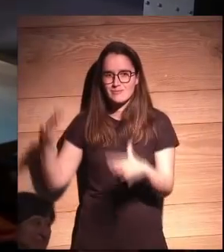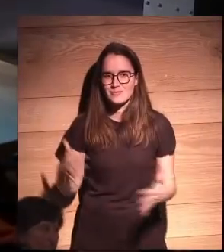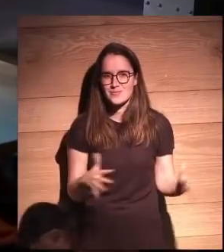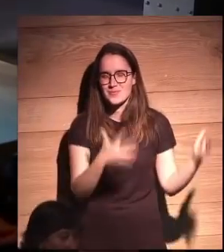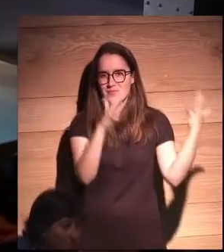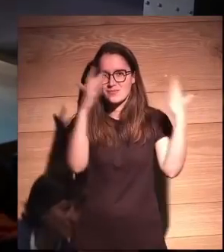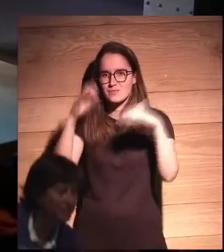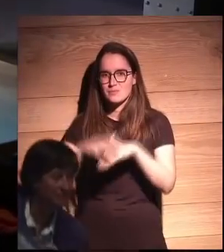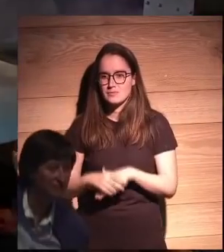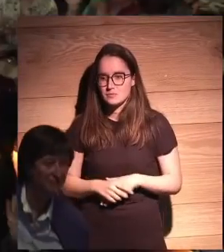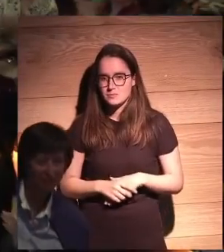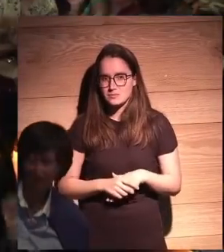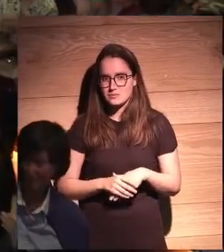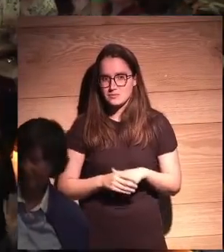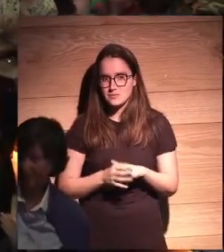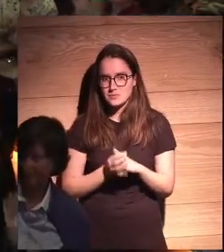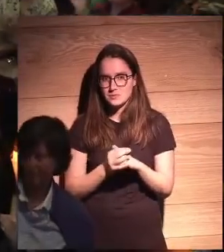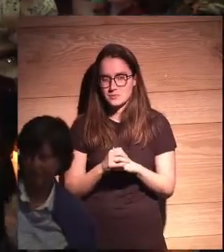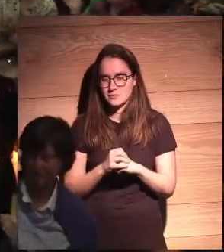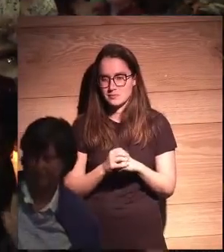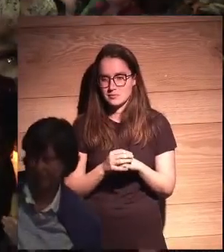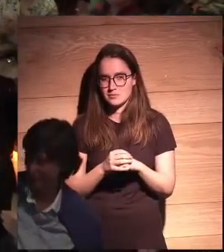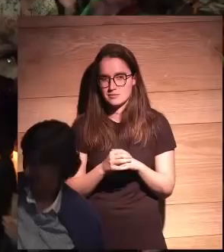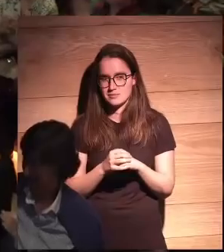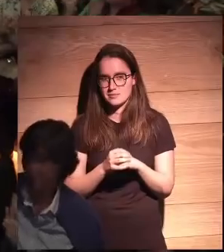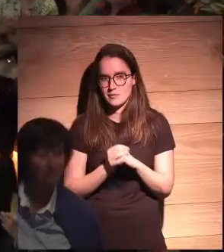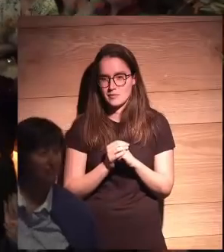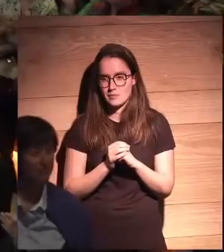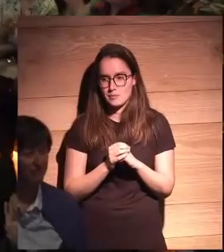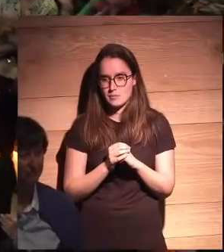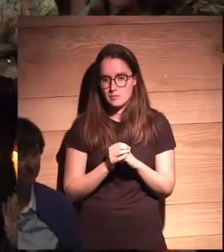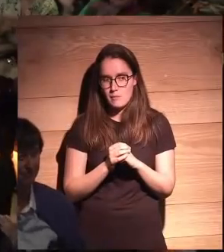Sí. Me pongo de pie, ¿no? Sí.